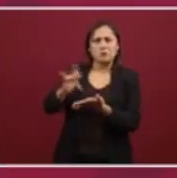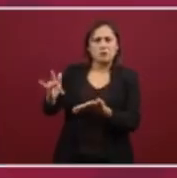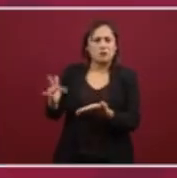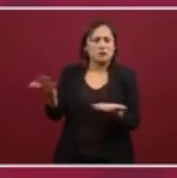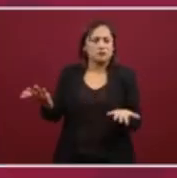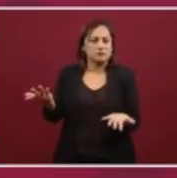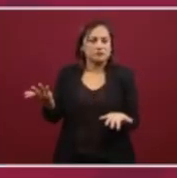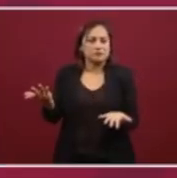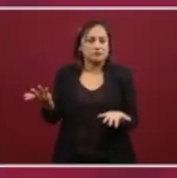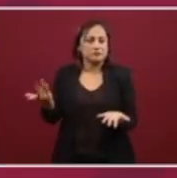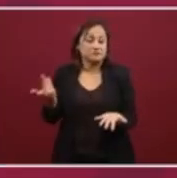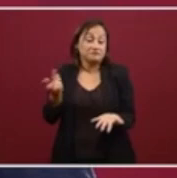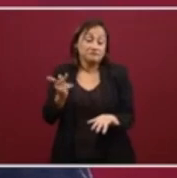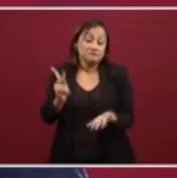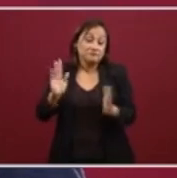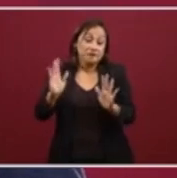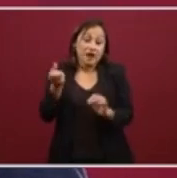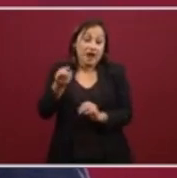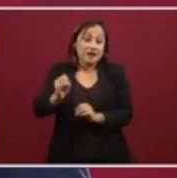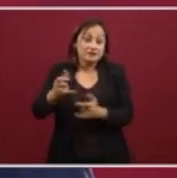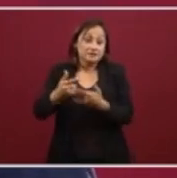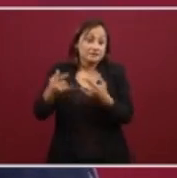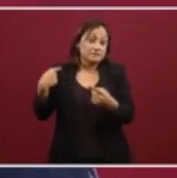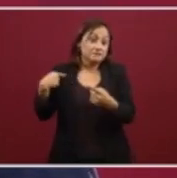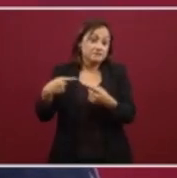pero esa es la historia.